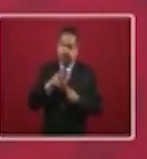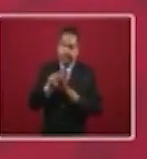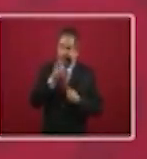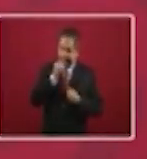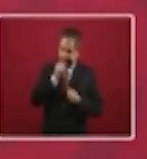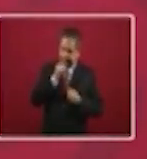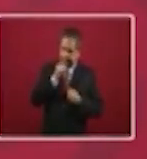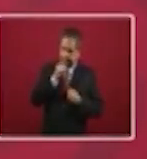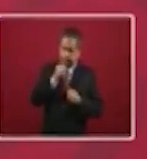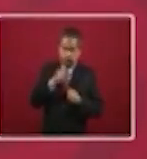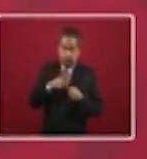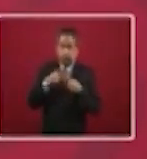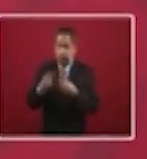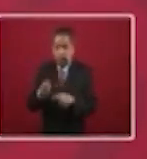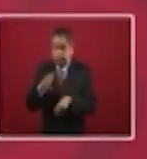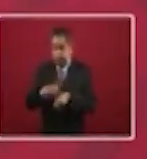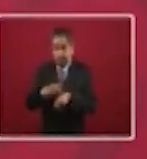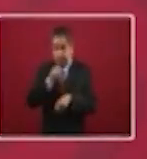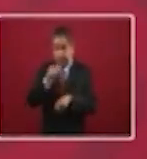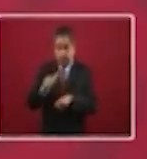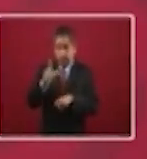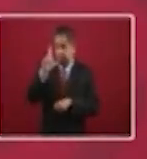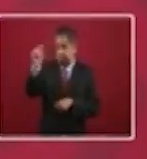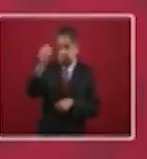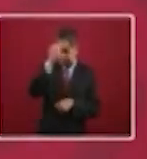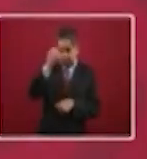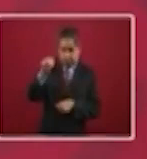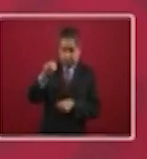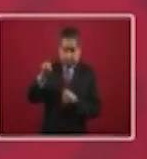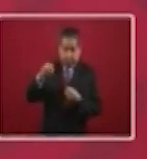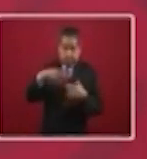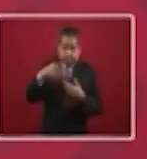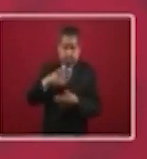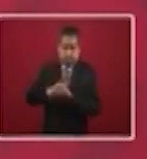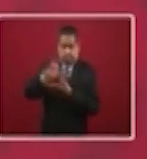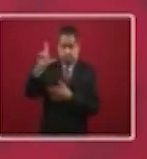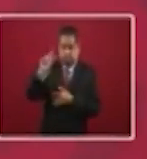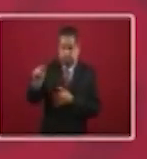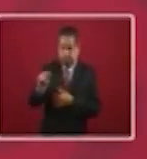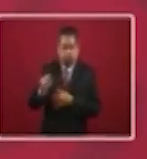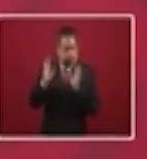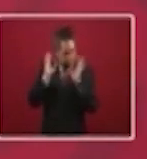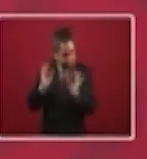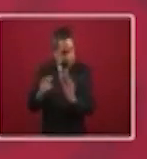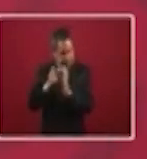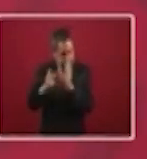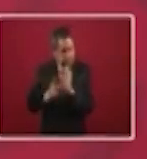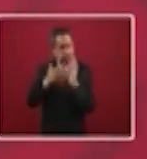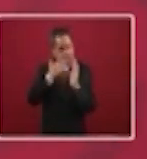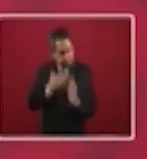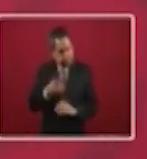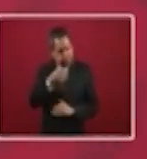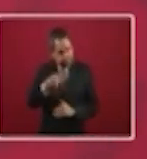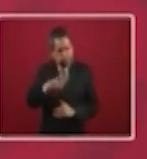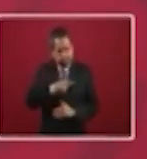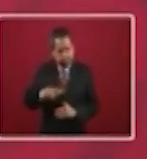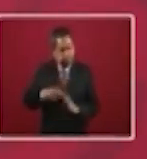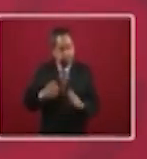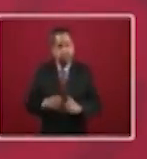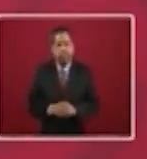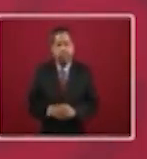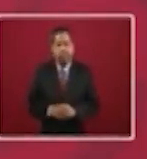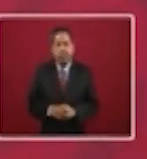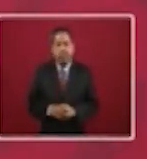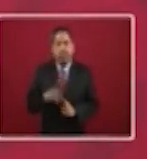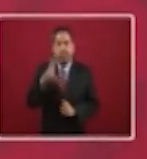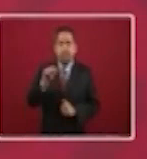le hicieron la patria que se le habían yendo a nueva york de cuatro asambleas canal se echó del 6 que le tocaron 'techo'